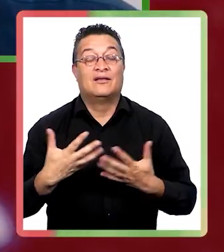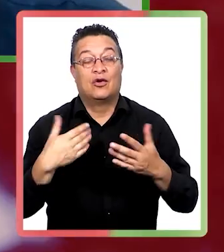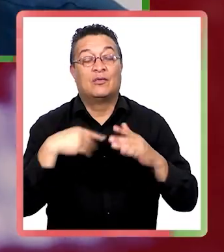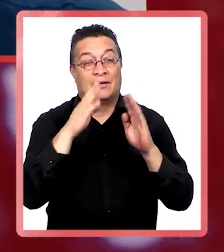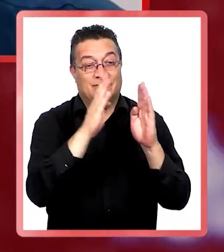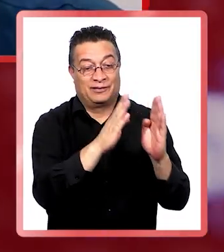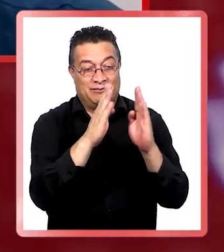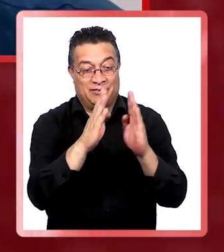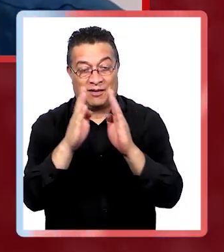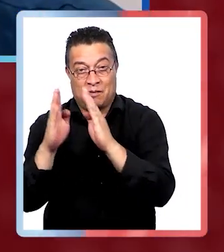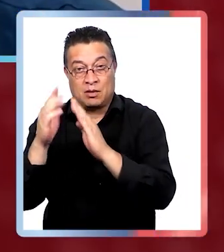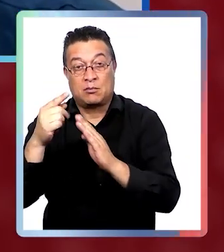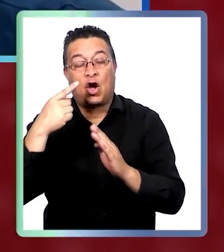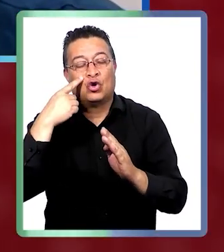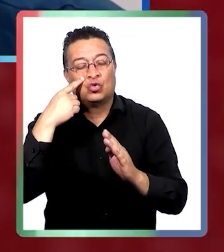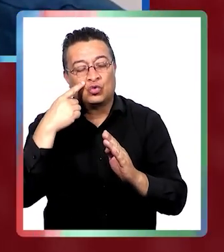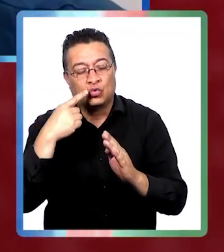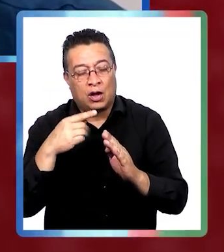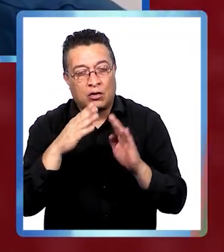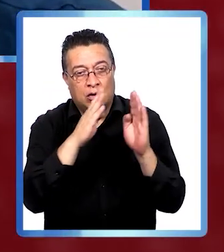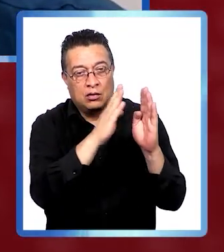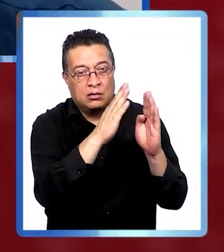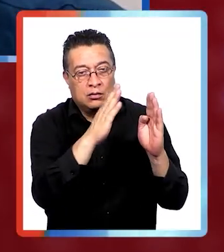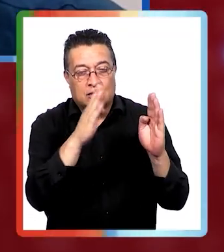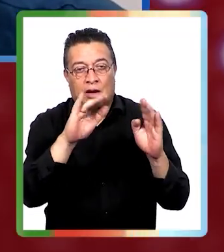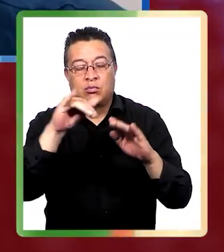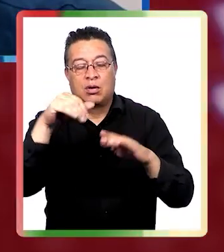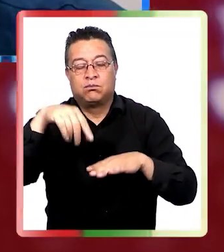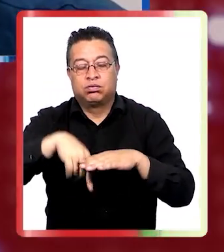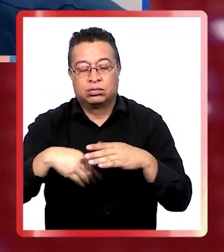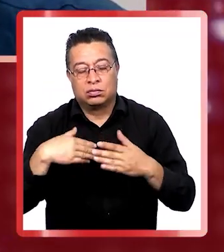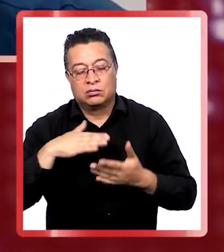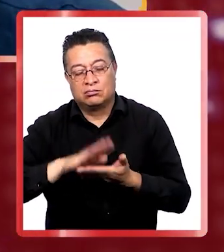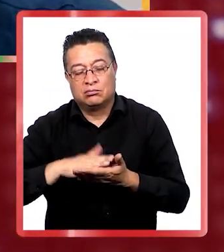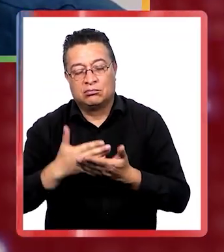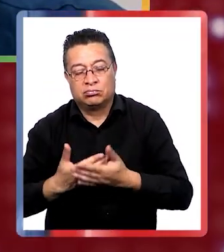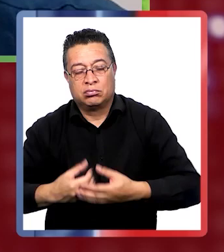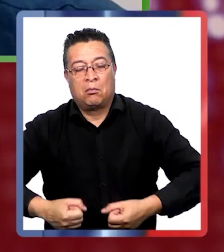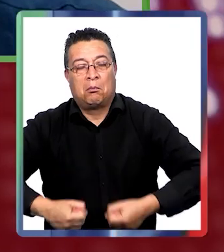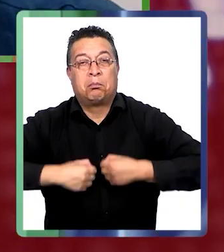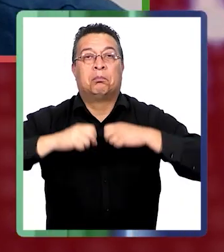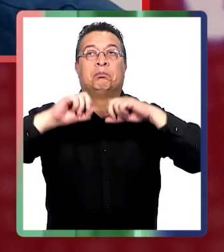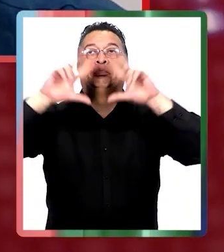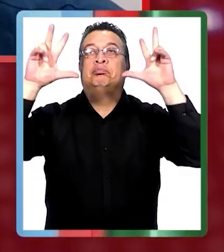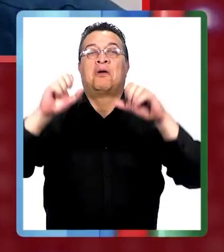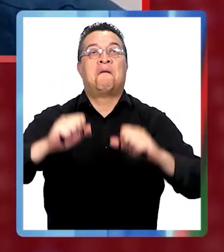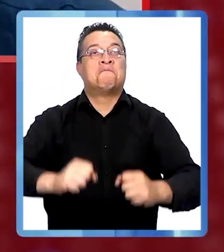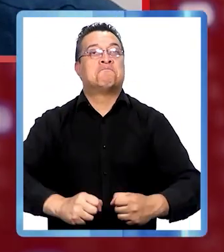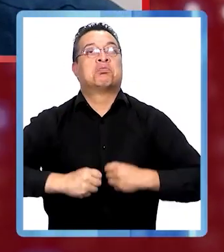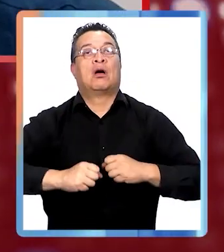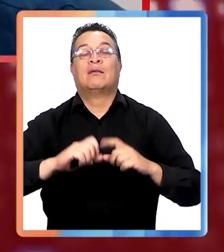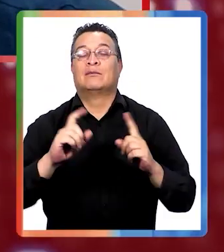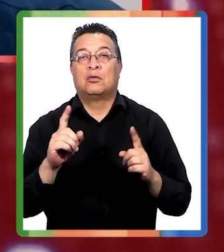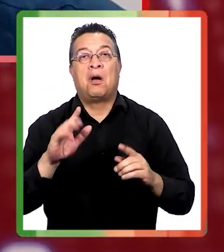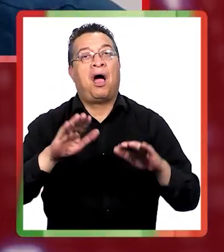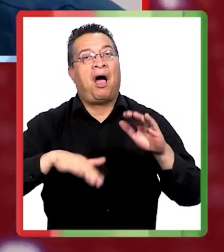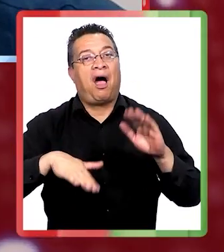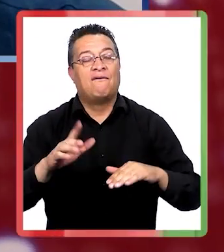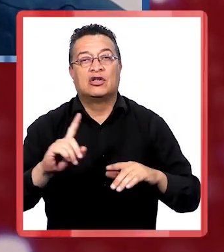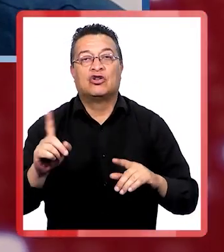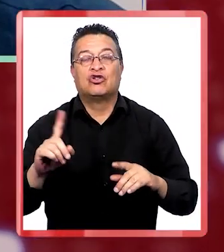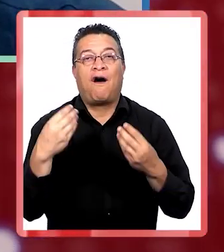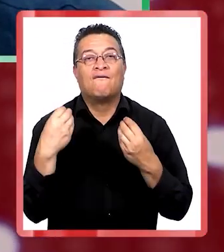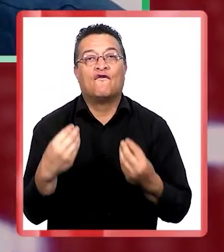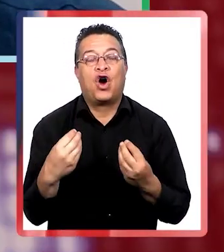ingresar en las distintas fases del sueño que termina dando estos efectos beneficiosos para la salud. Entonces, no termina siendo